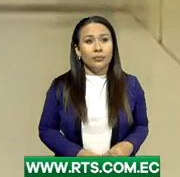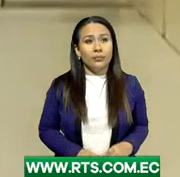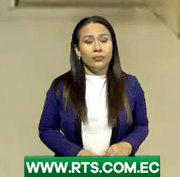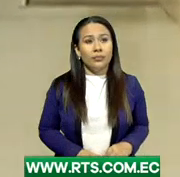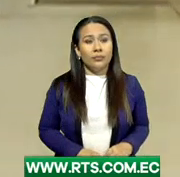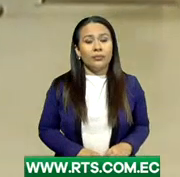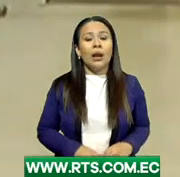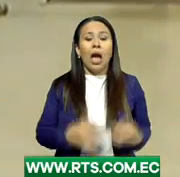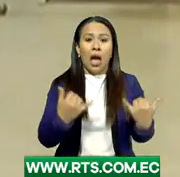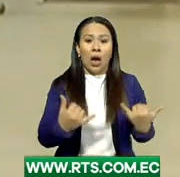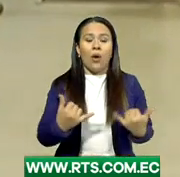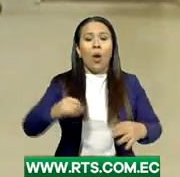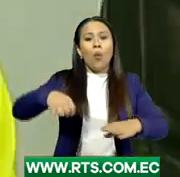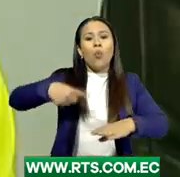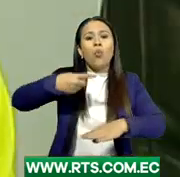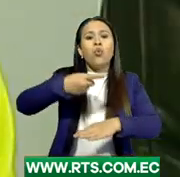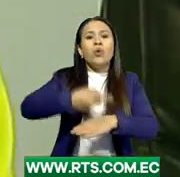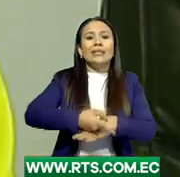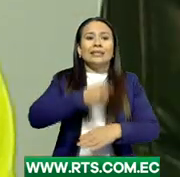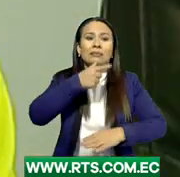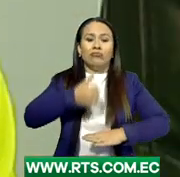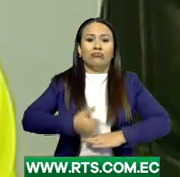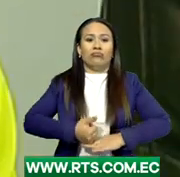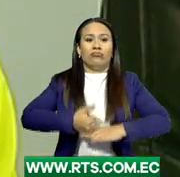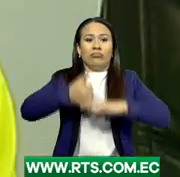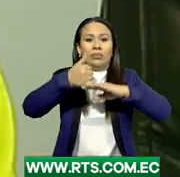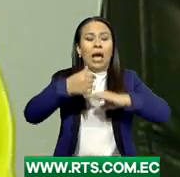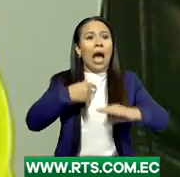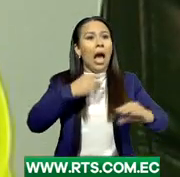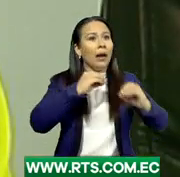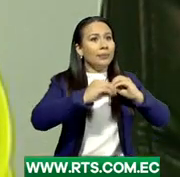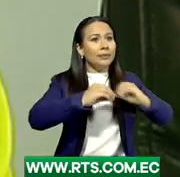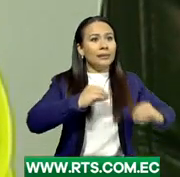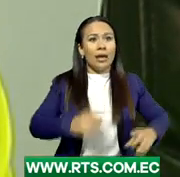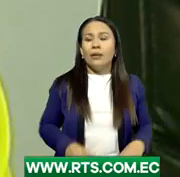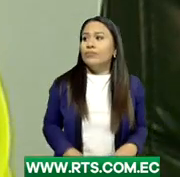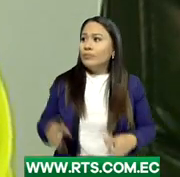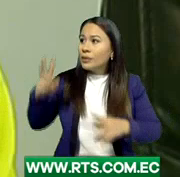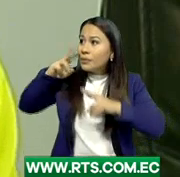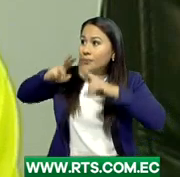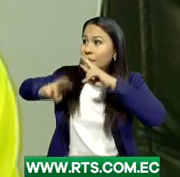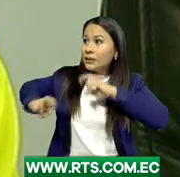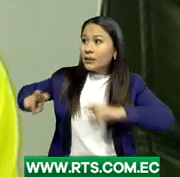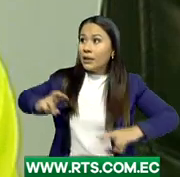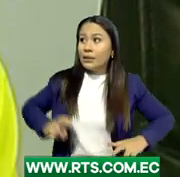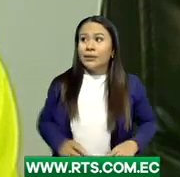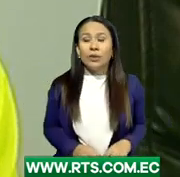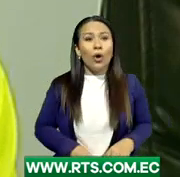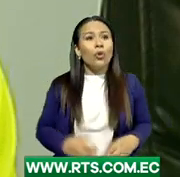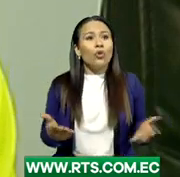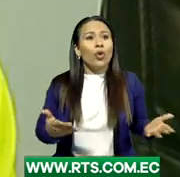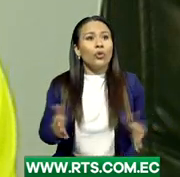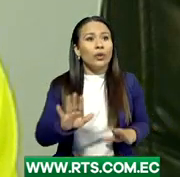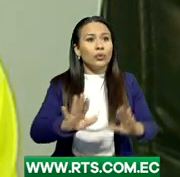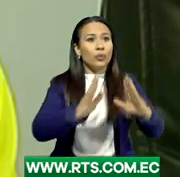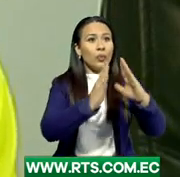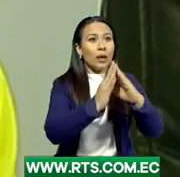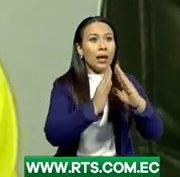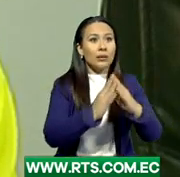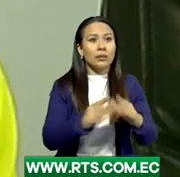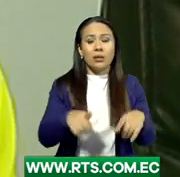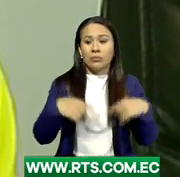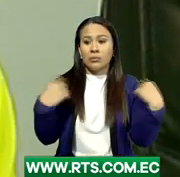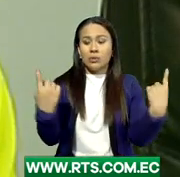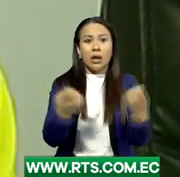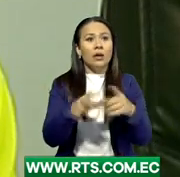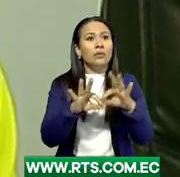a disposición del juez el juez se entregará bajo el respectivo estudio de el domicilio del círculo familiar